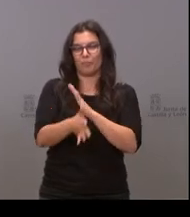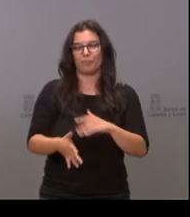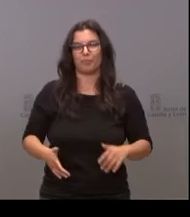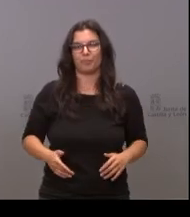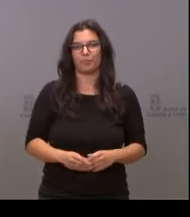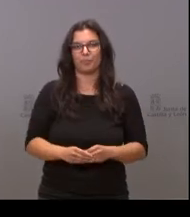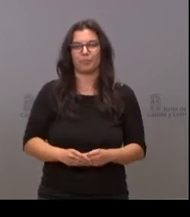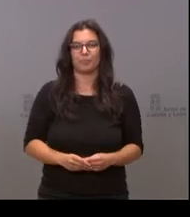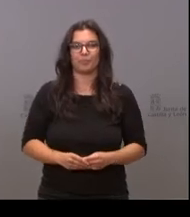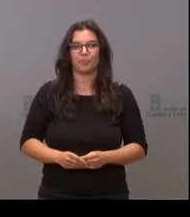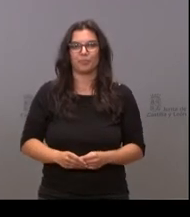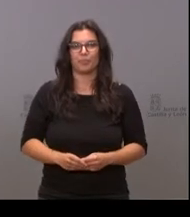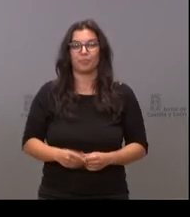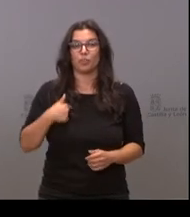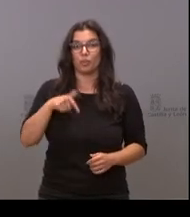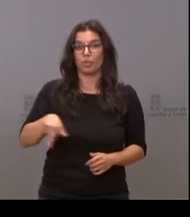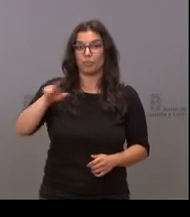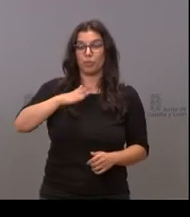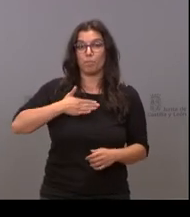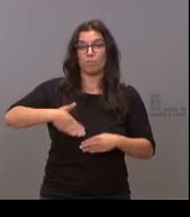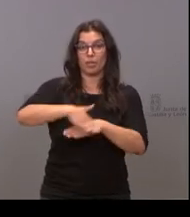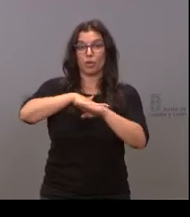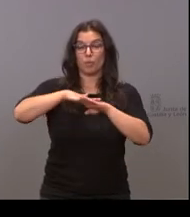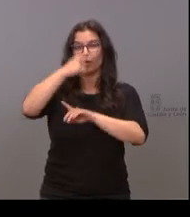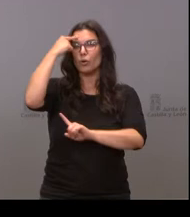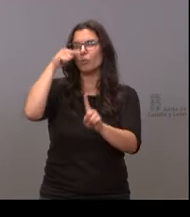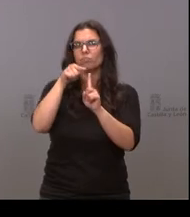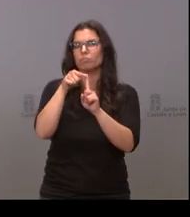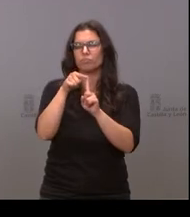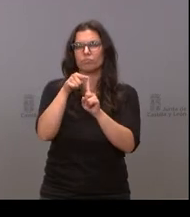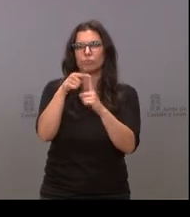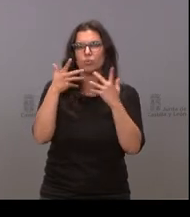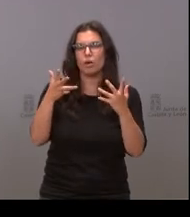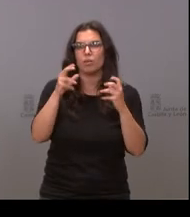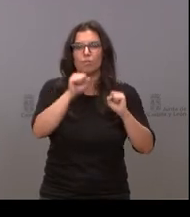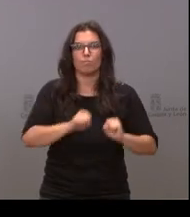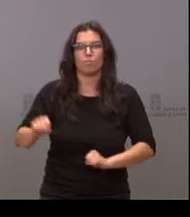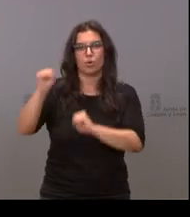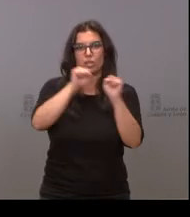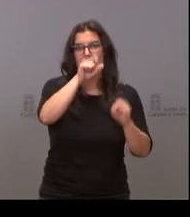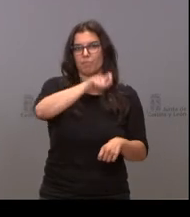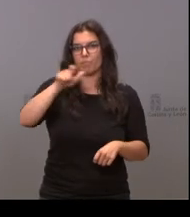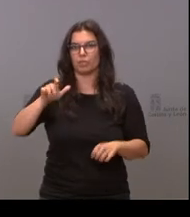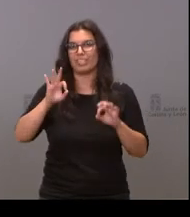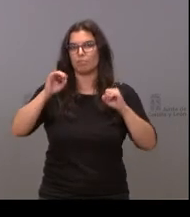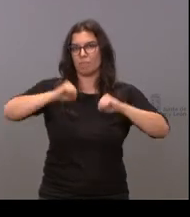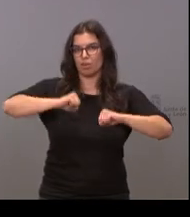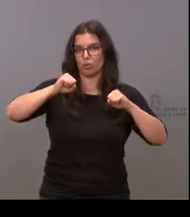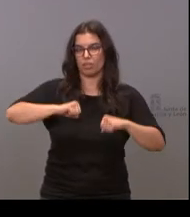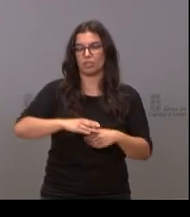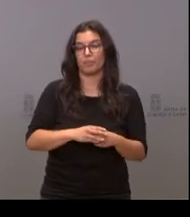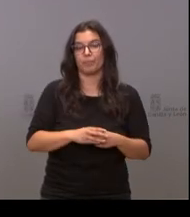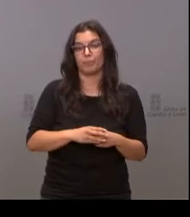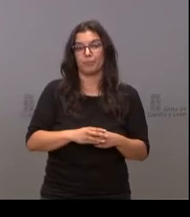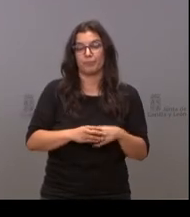insisto mi gobierno tiene como objetivo proteger a las personas mayores y esta